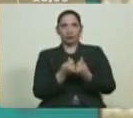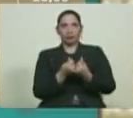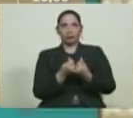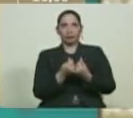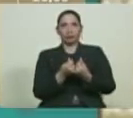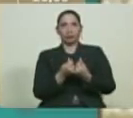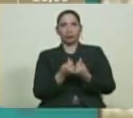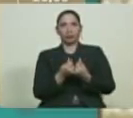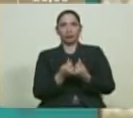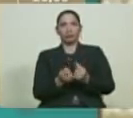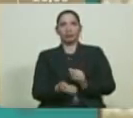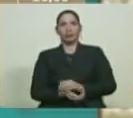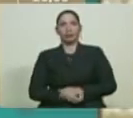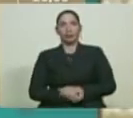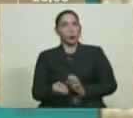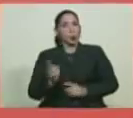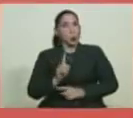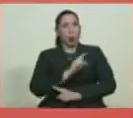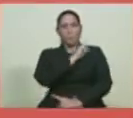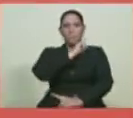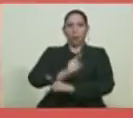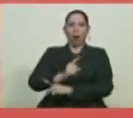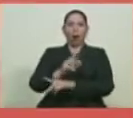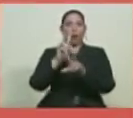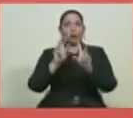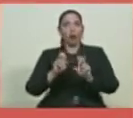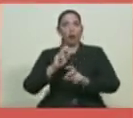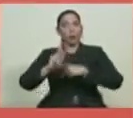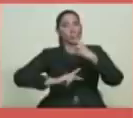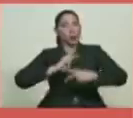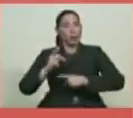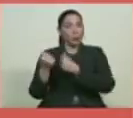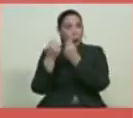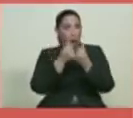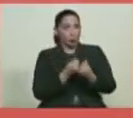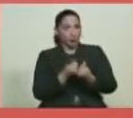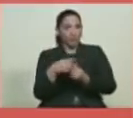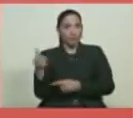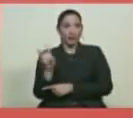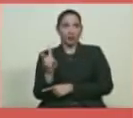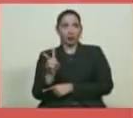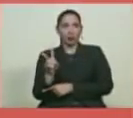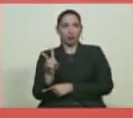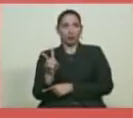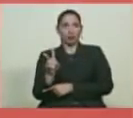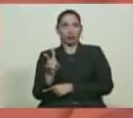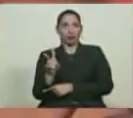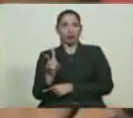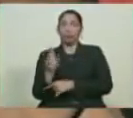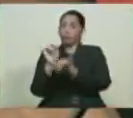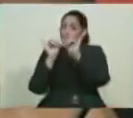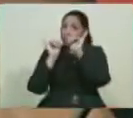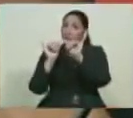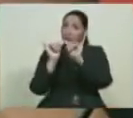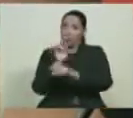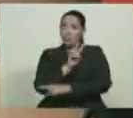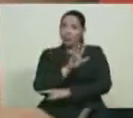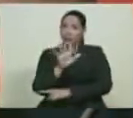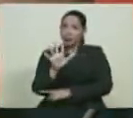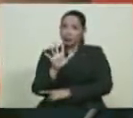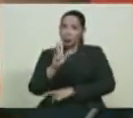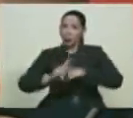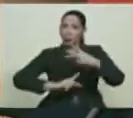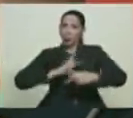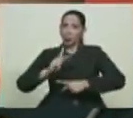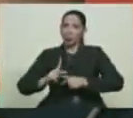tipo de precios en el nuevo panorama de la economía venezolana, pues bien, estos mismos 25 productos